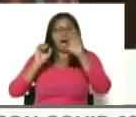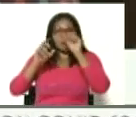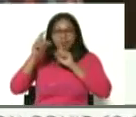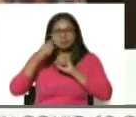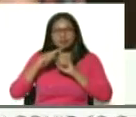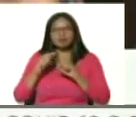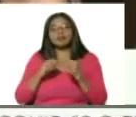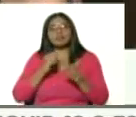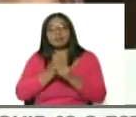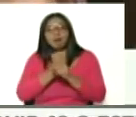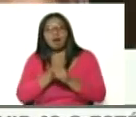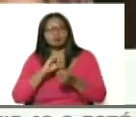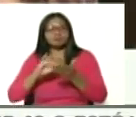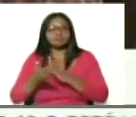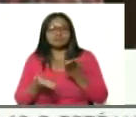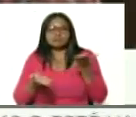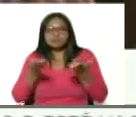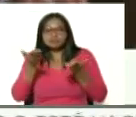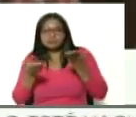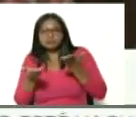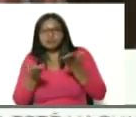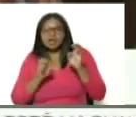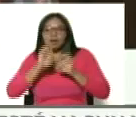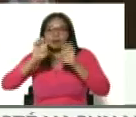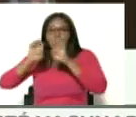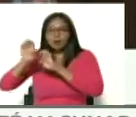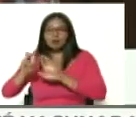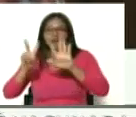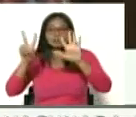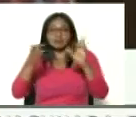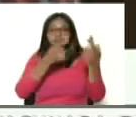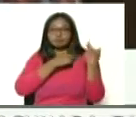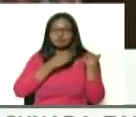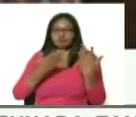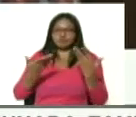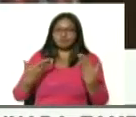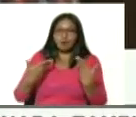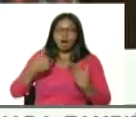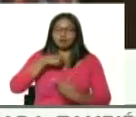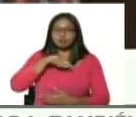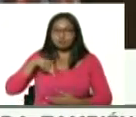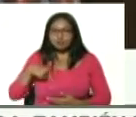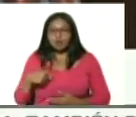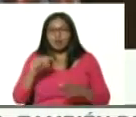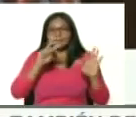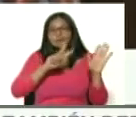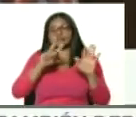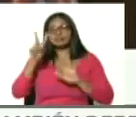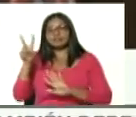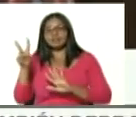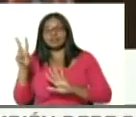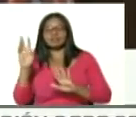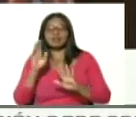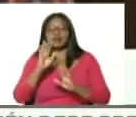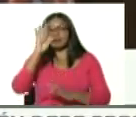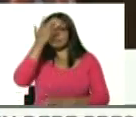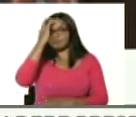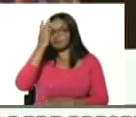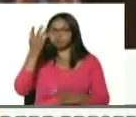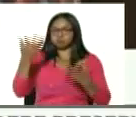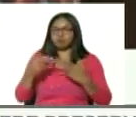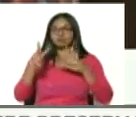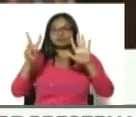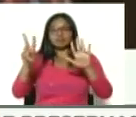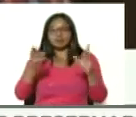que sirve también para hacer balance de las 7 tareas que usted nos dio, presidente. Usted nos dio el 27 de febrero 7 tareas, una